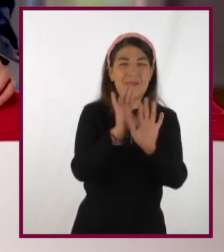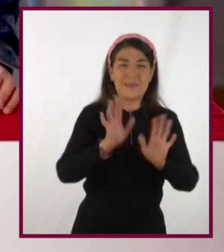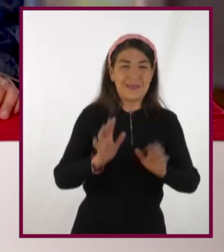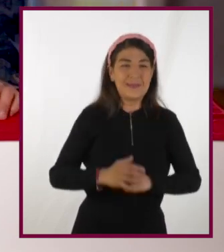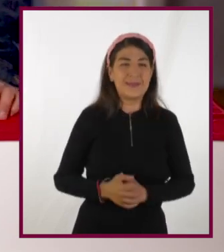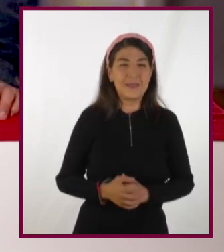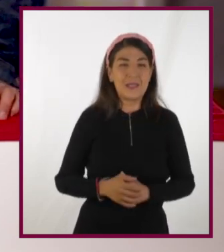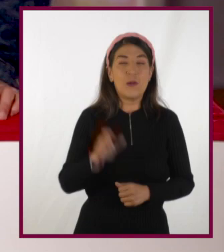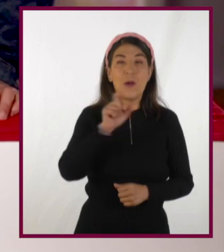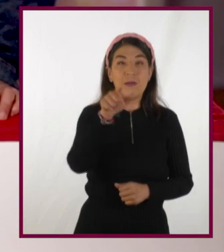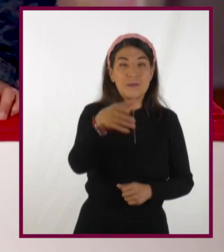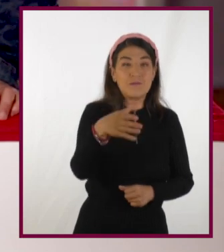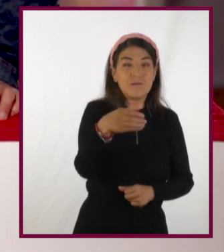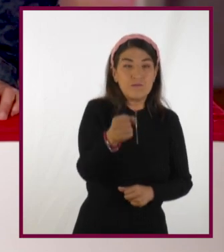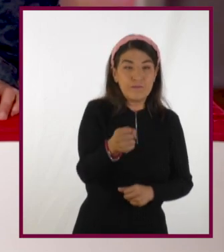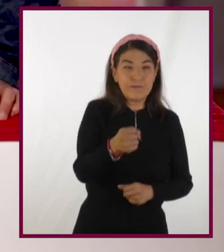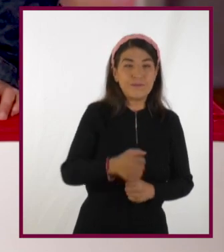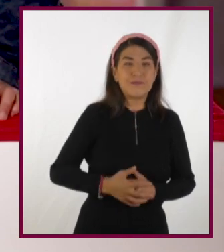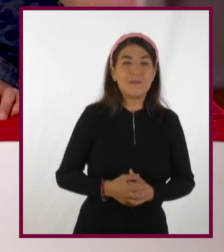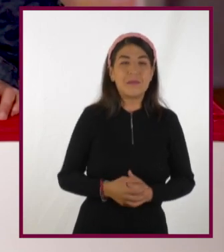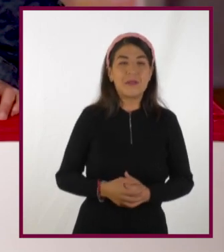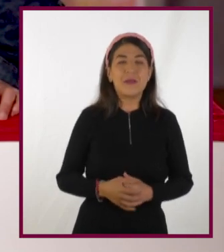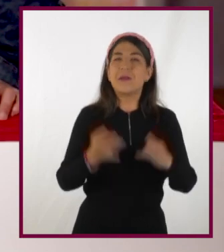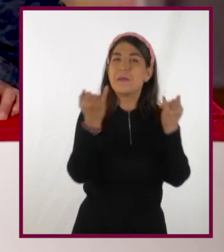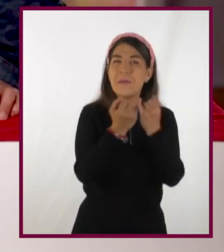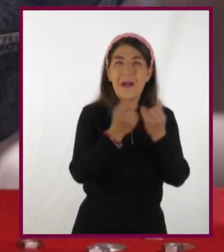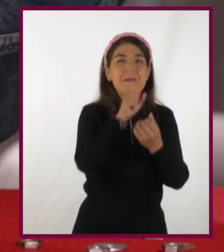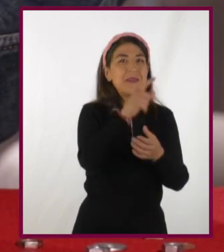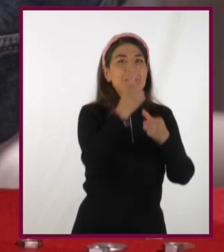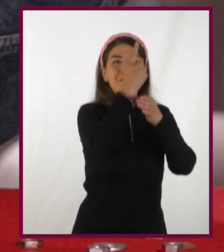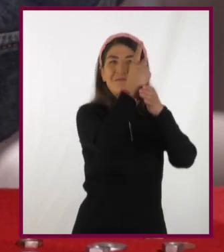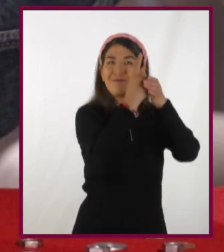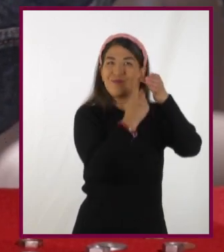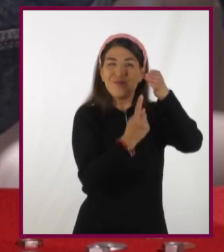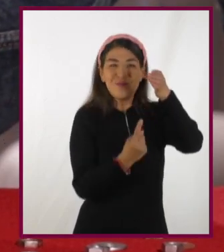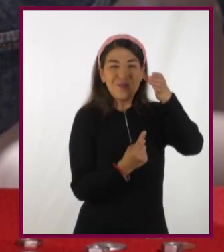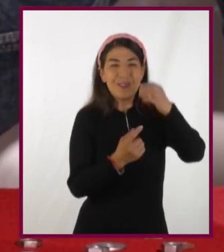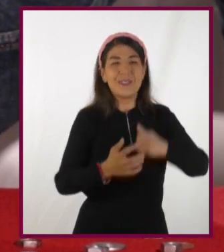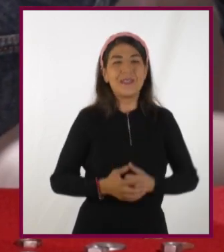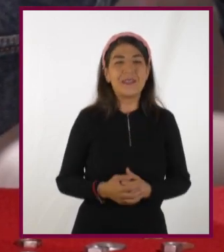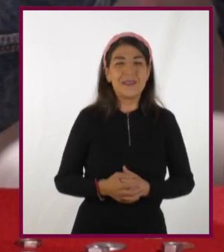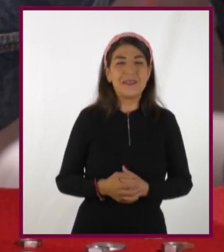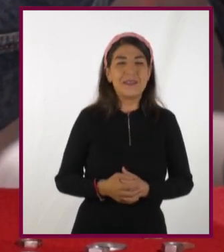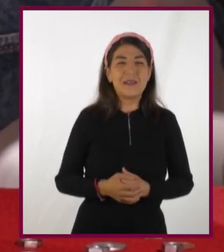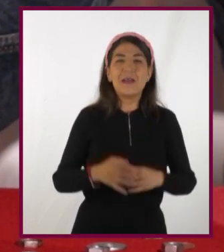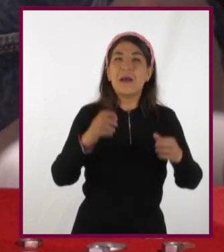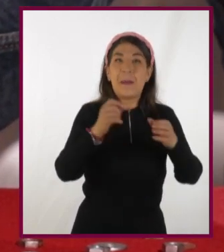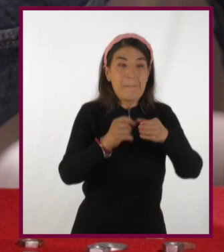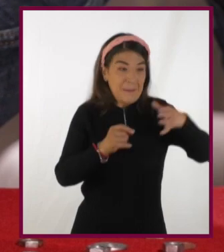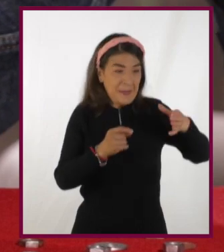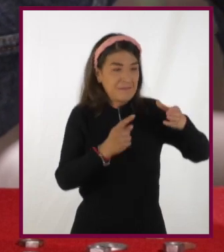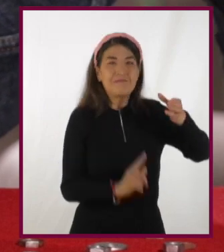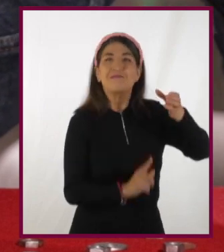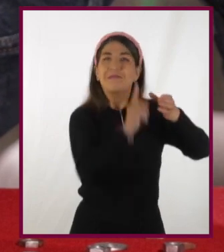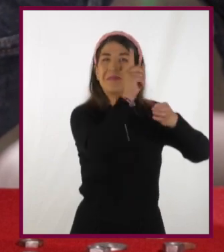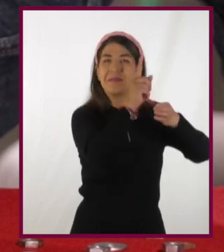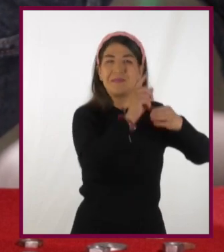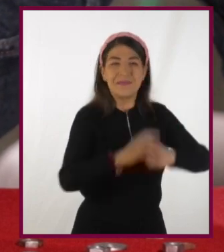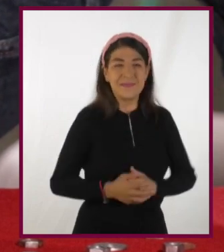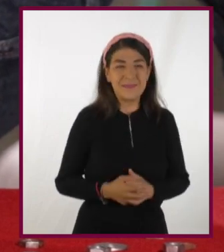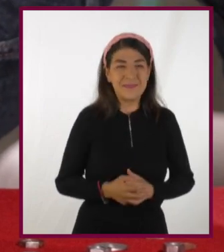es. y cuando lo oprimimos, el globo también baja. Y al soltarlo también sube.